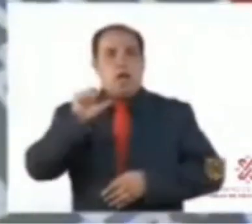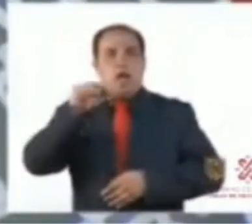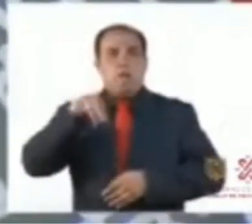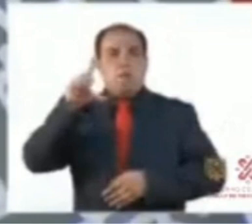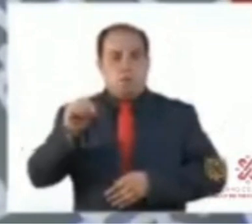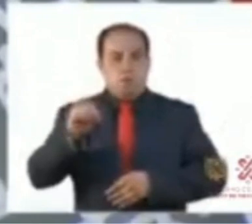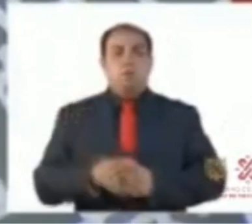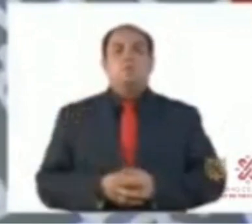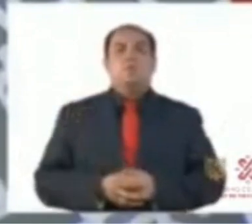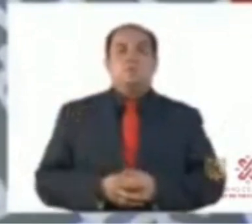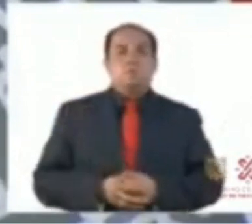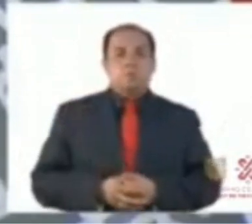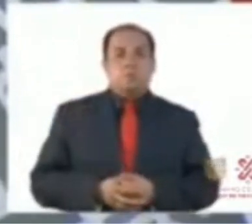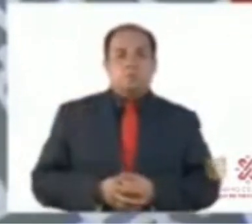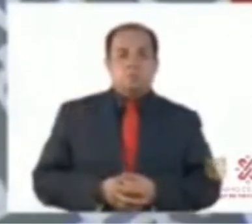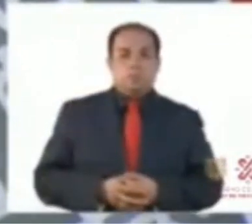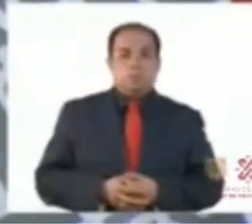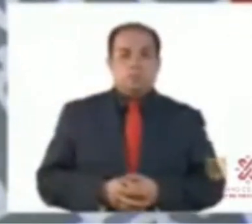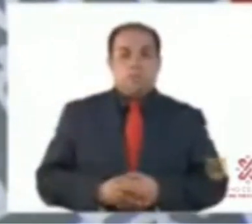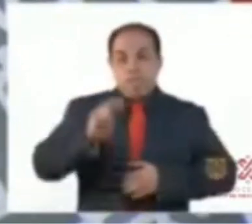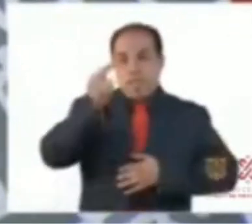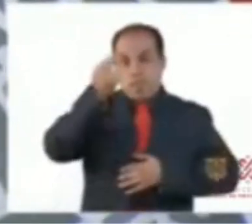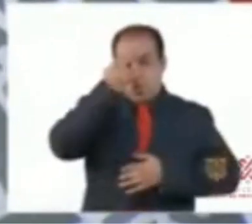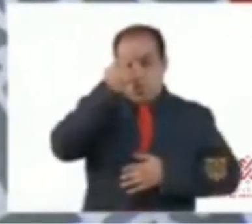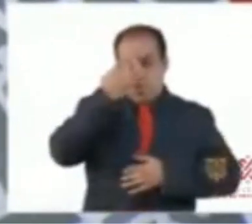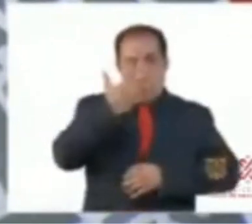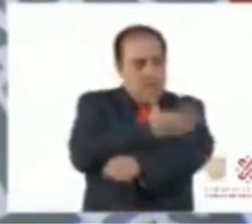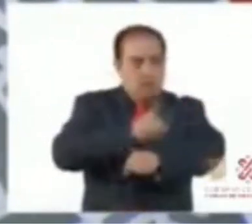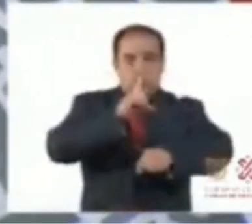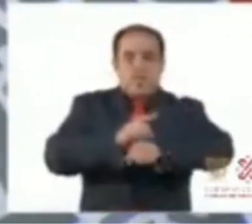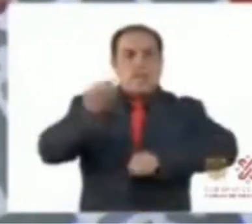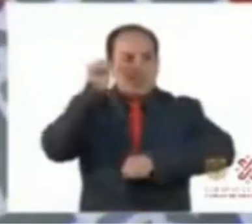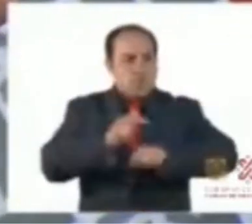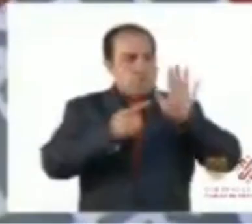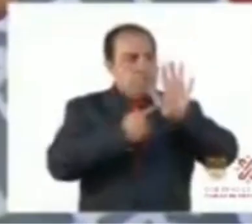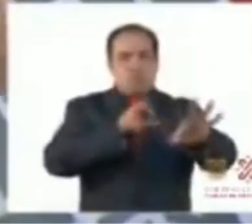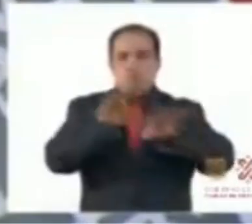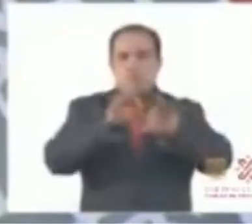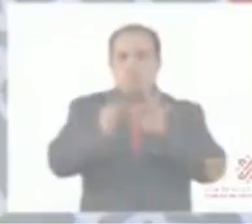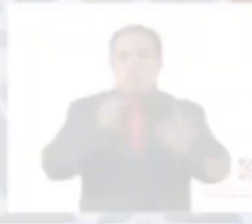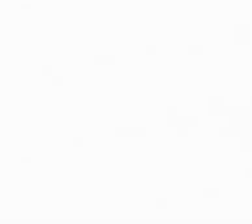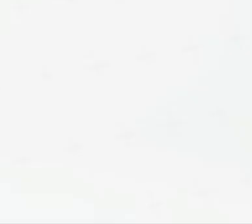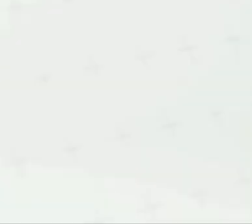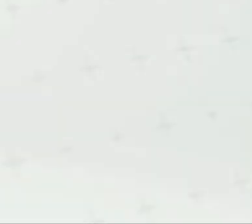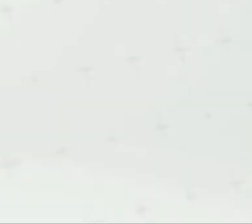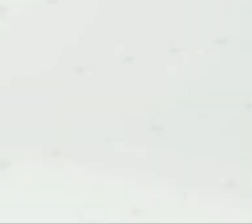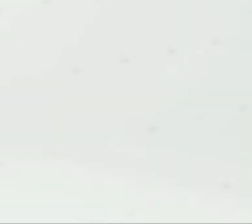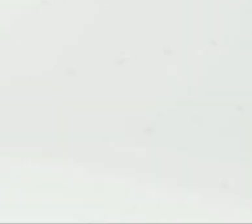Obrador y recordar que la honestidad siempre dará resultados